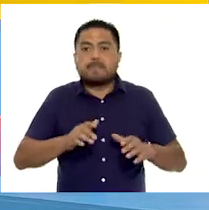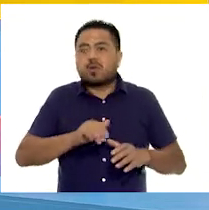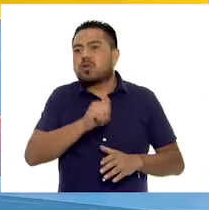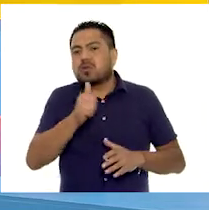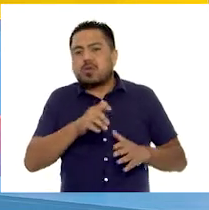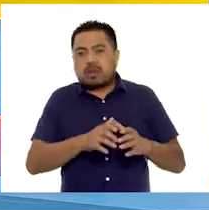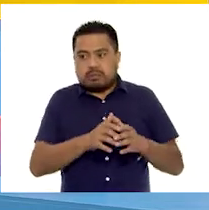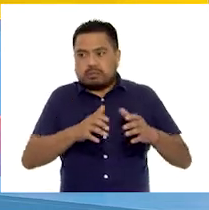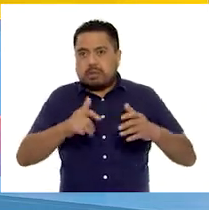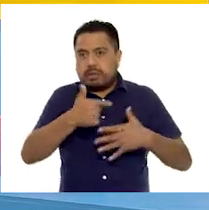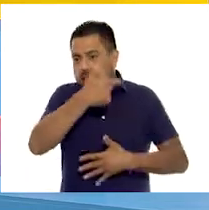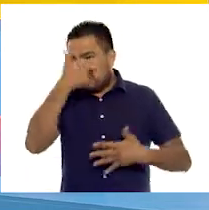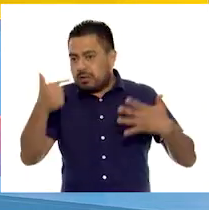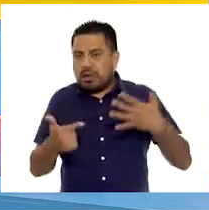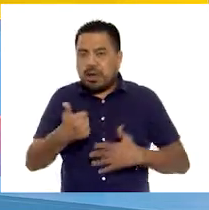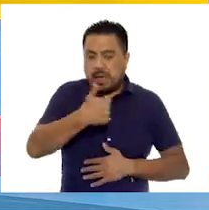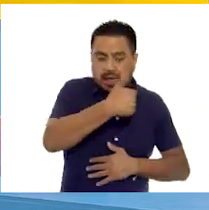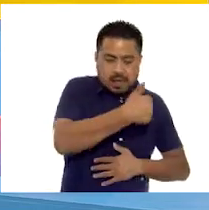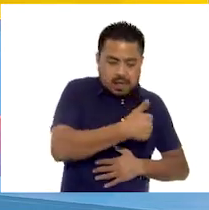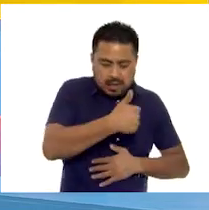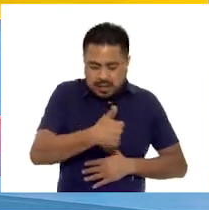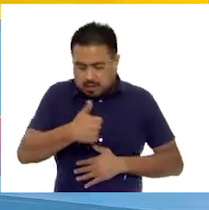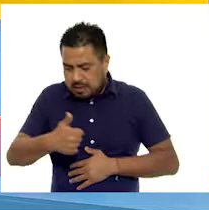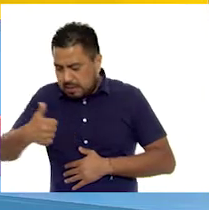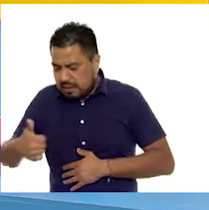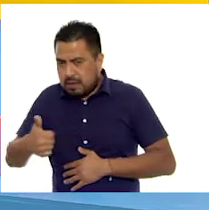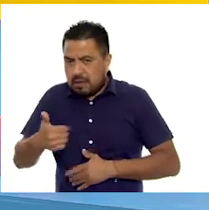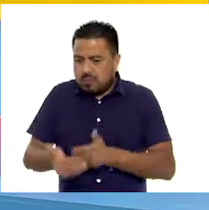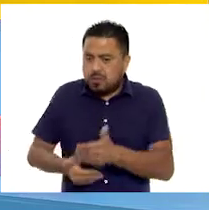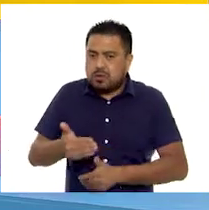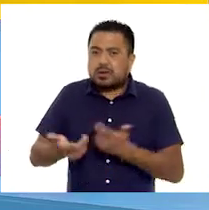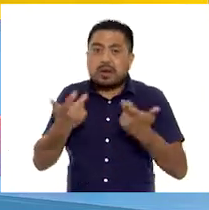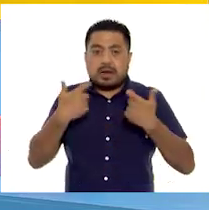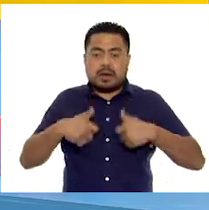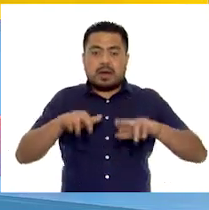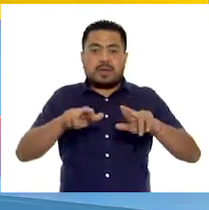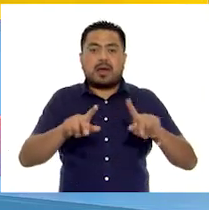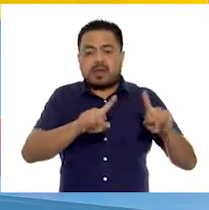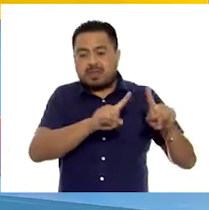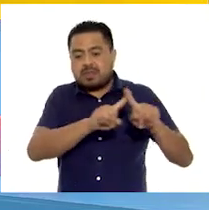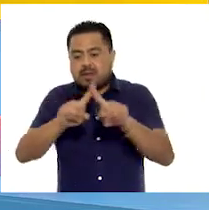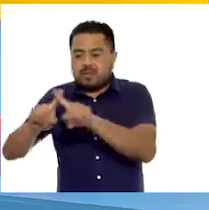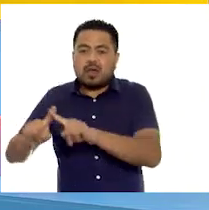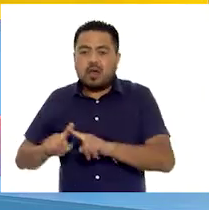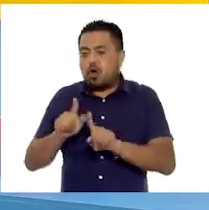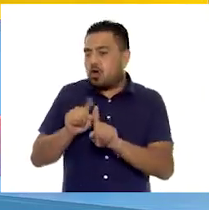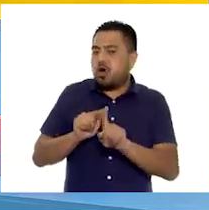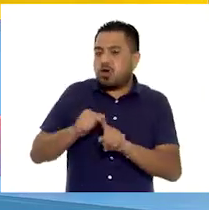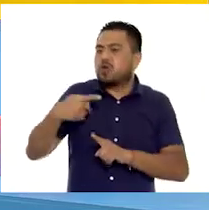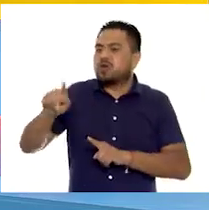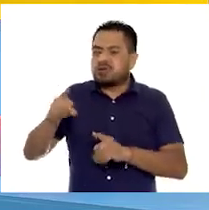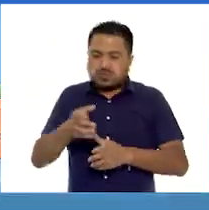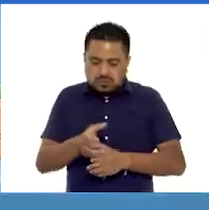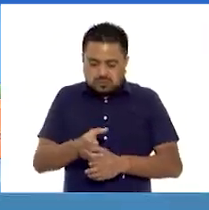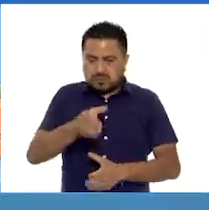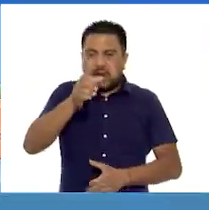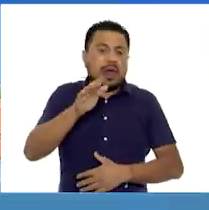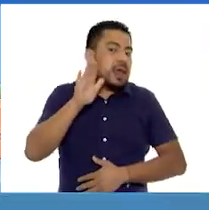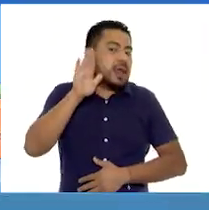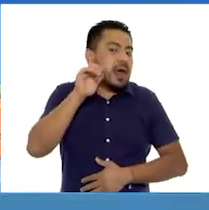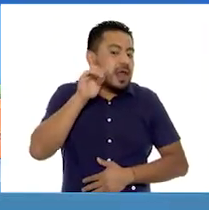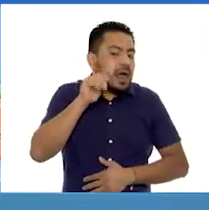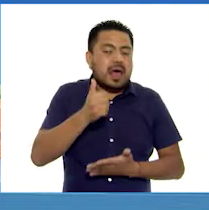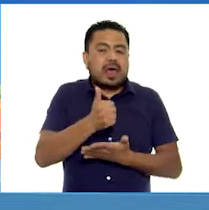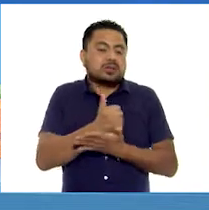demográfico cada uno de estos procesos lo vamos a representar con los diferentes colores de tu torre naranja